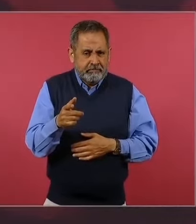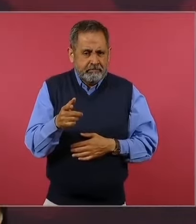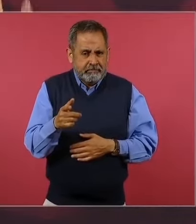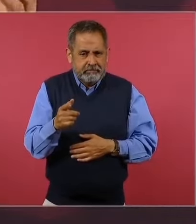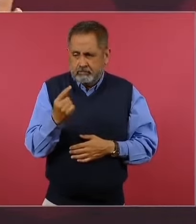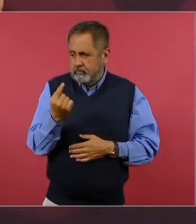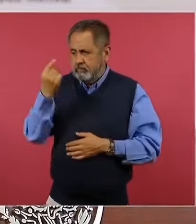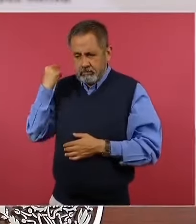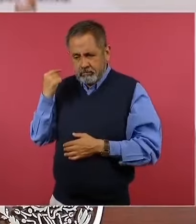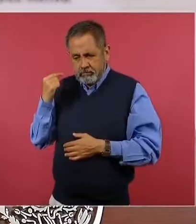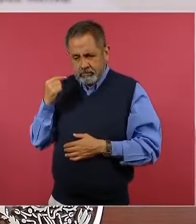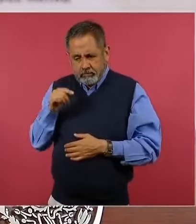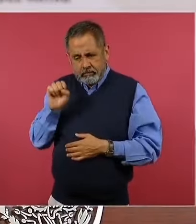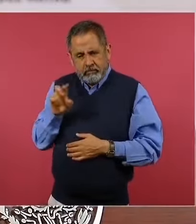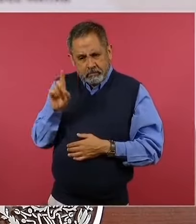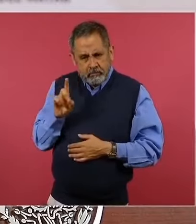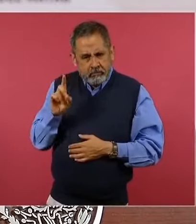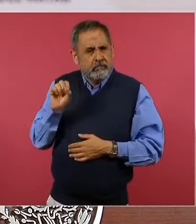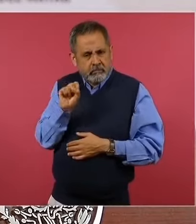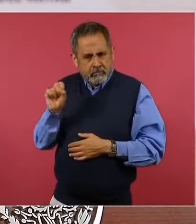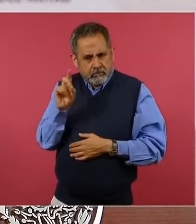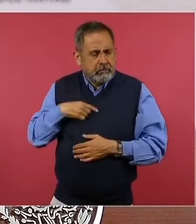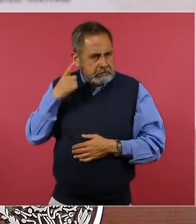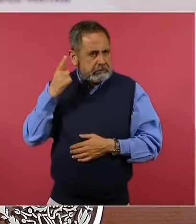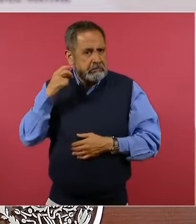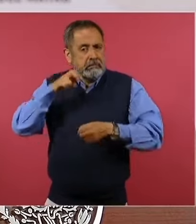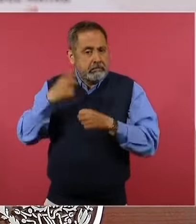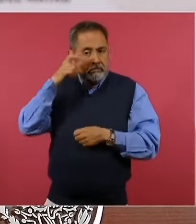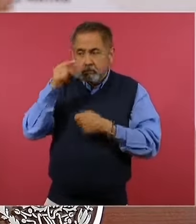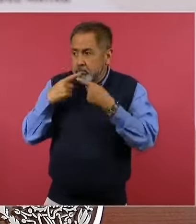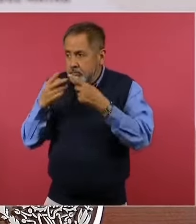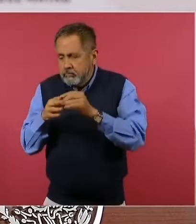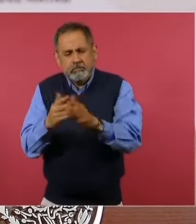desde el fin de semana que estaba yo allá en